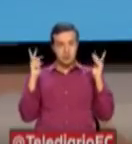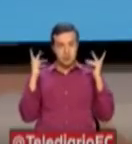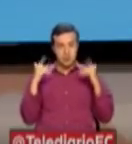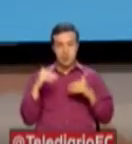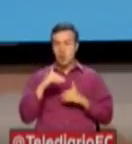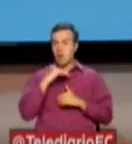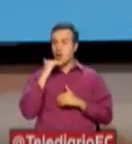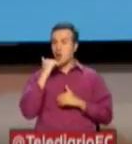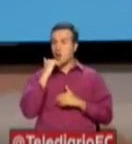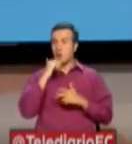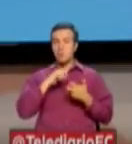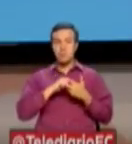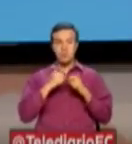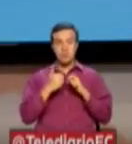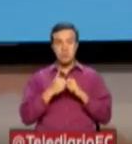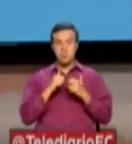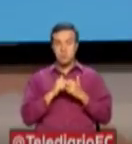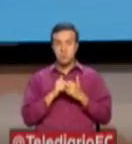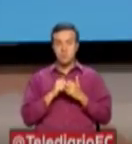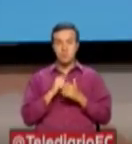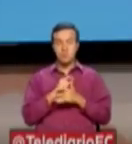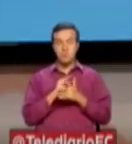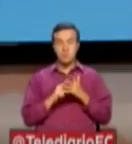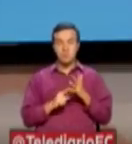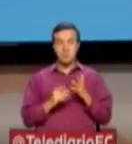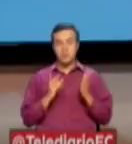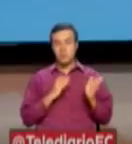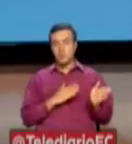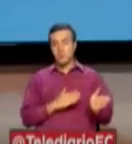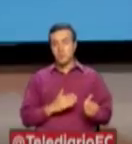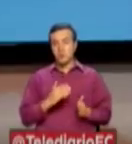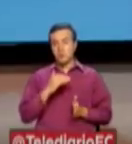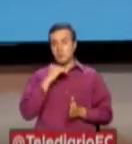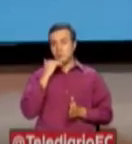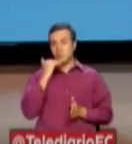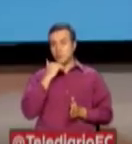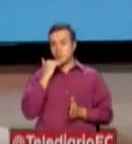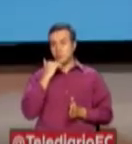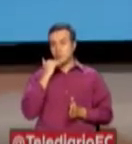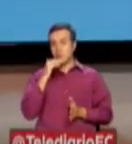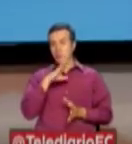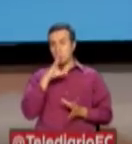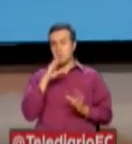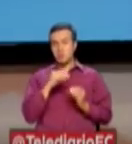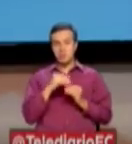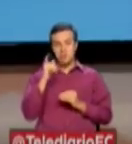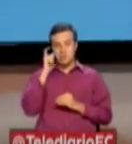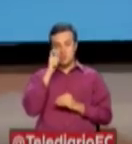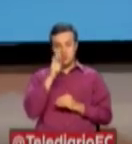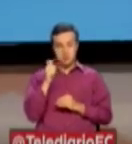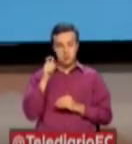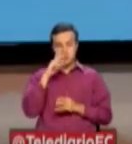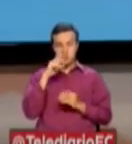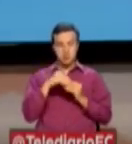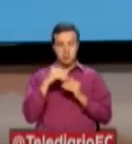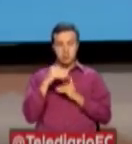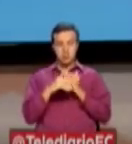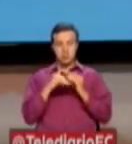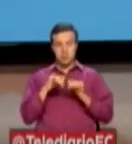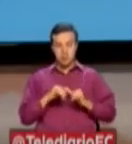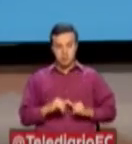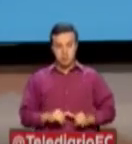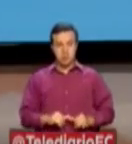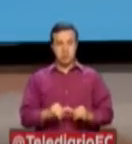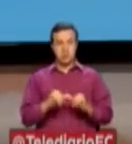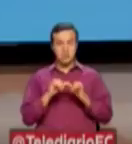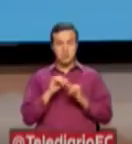llegarse a dar una censura eso no tiene porqué trastocar ni desestabilizar el sistema de la fiscalía ni todos los procesos que están llevando adelante lo